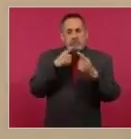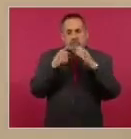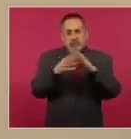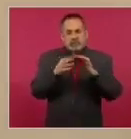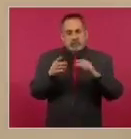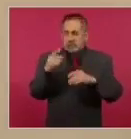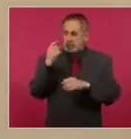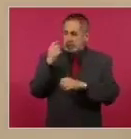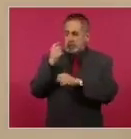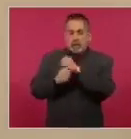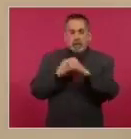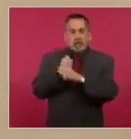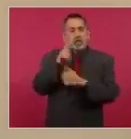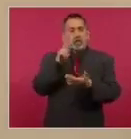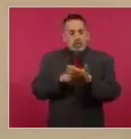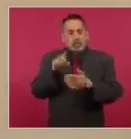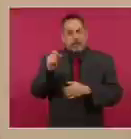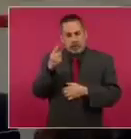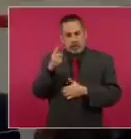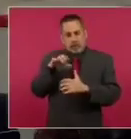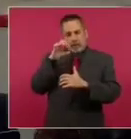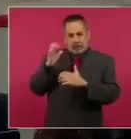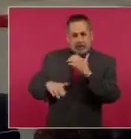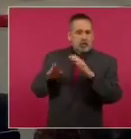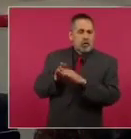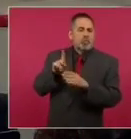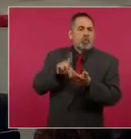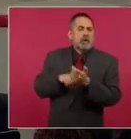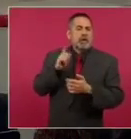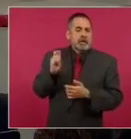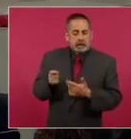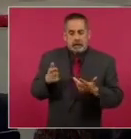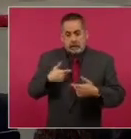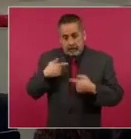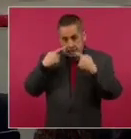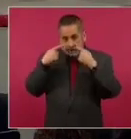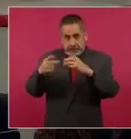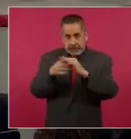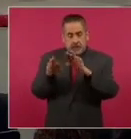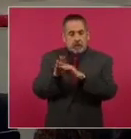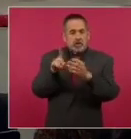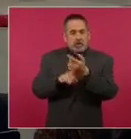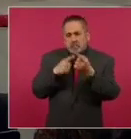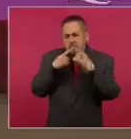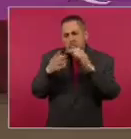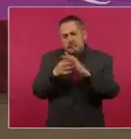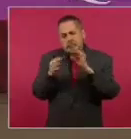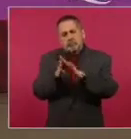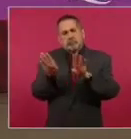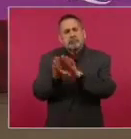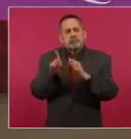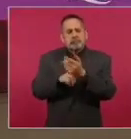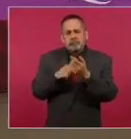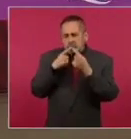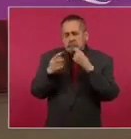año 2022, en donde claramente veremos la baja en la incidencia